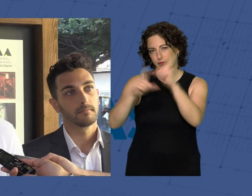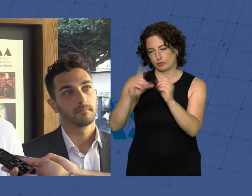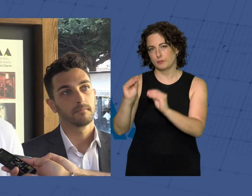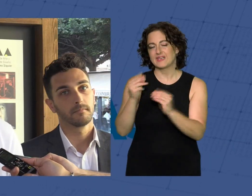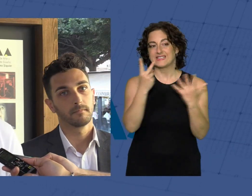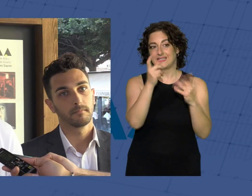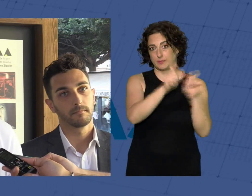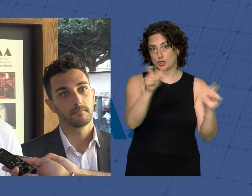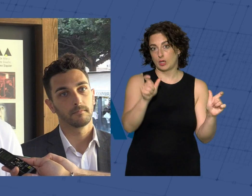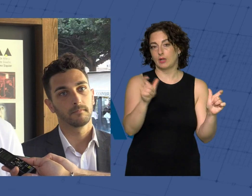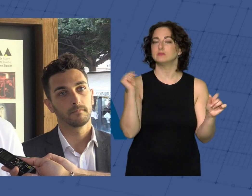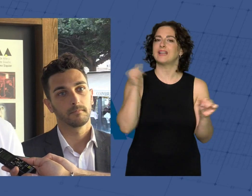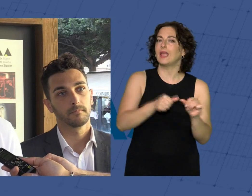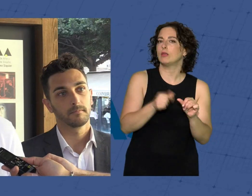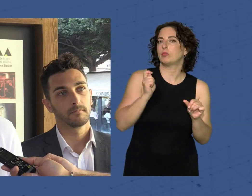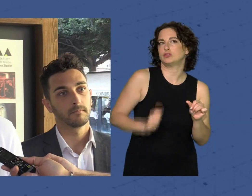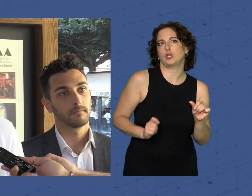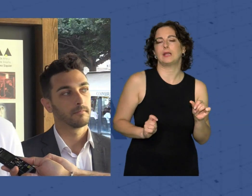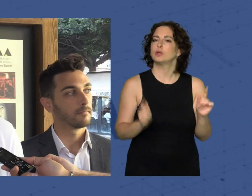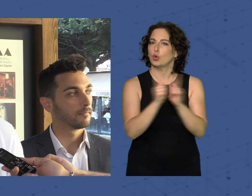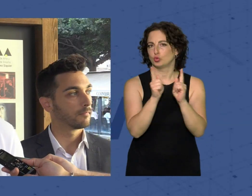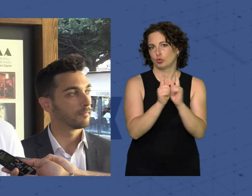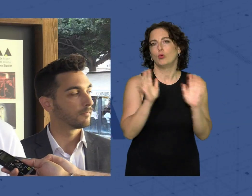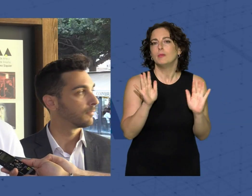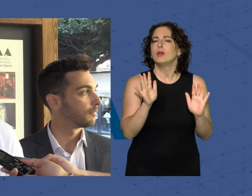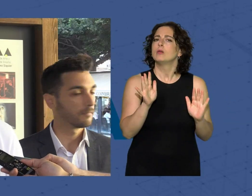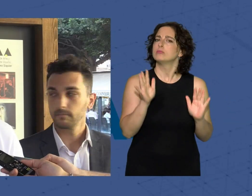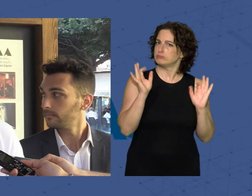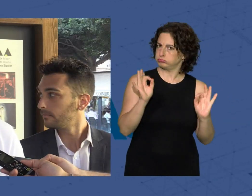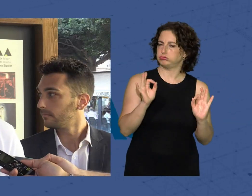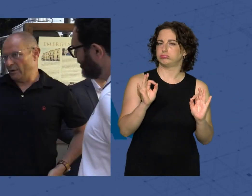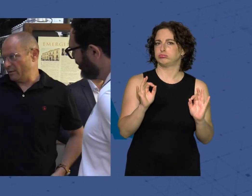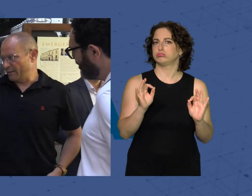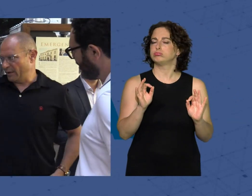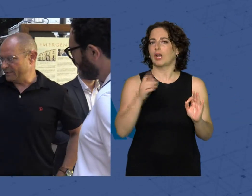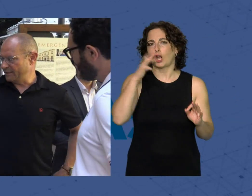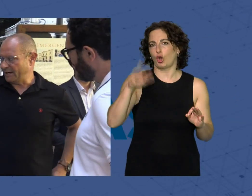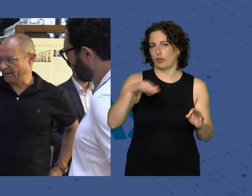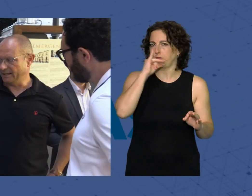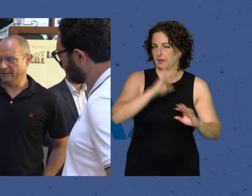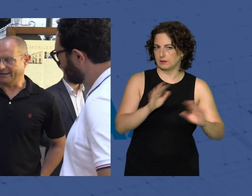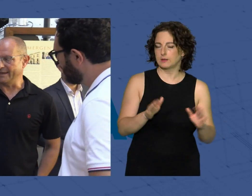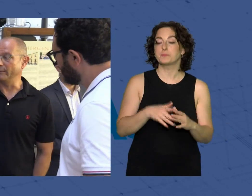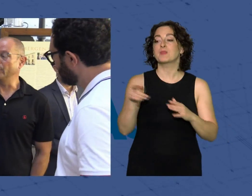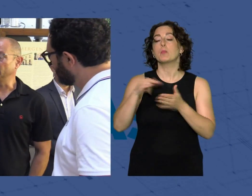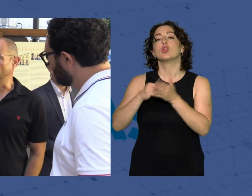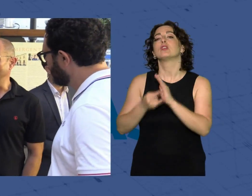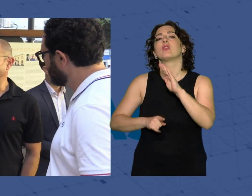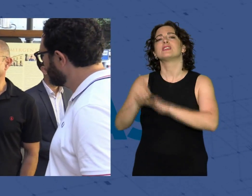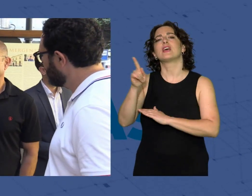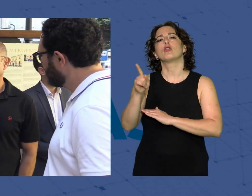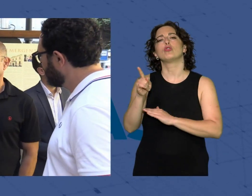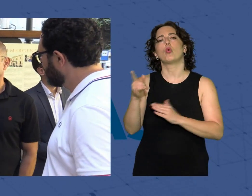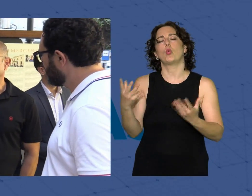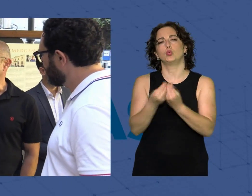con una trayectoria profesional corta pero suficientemente reconocida. Este proyecto lo desarrollan de manera